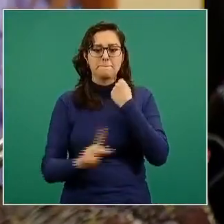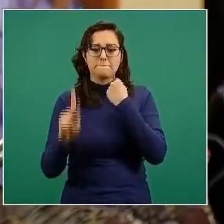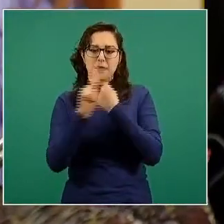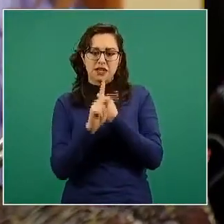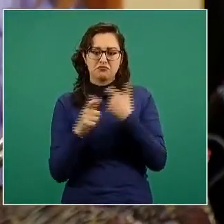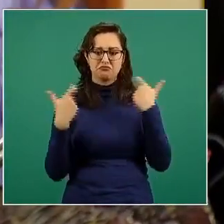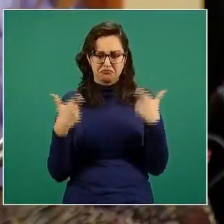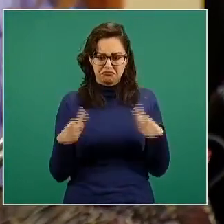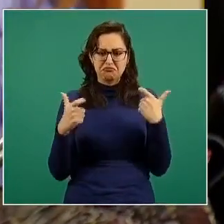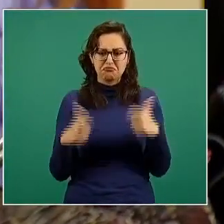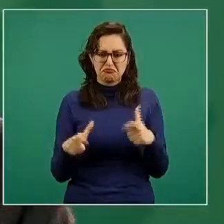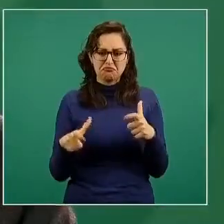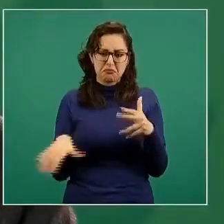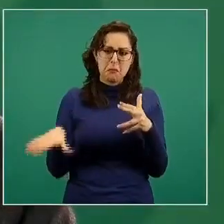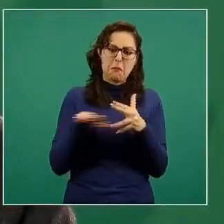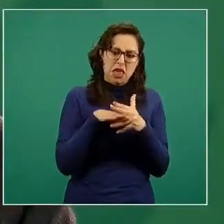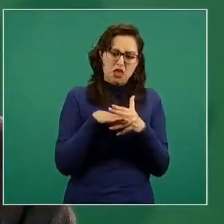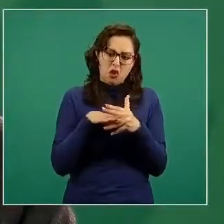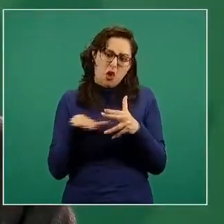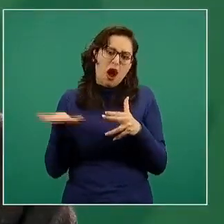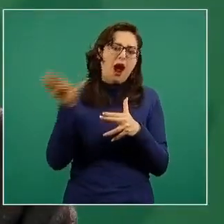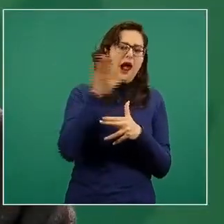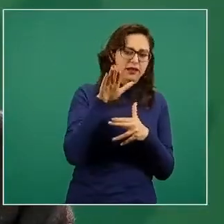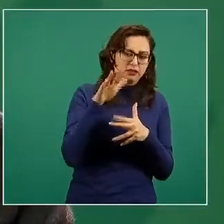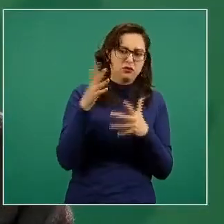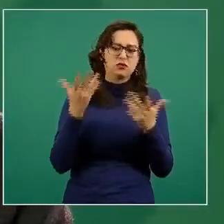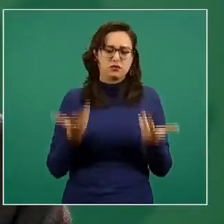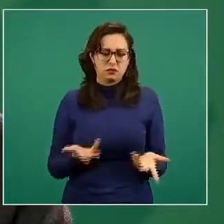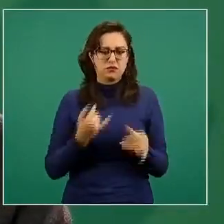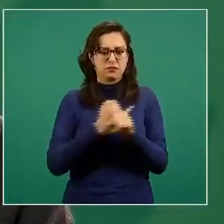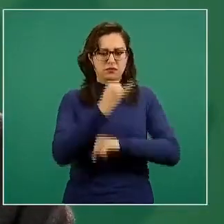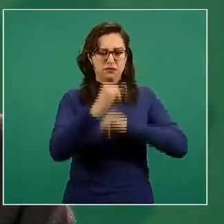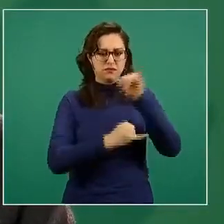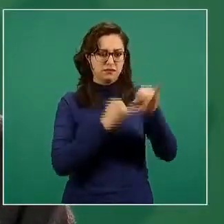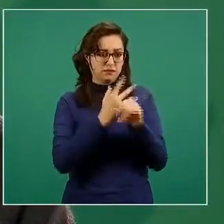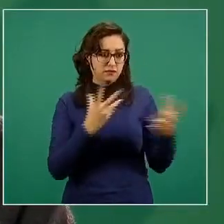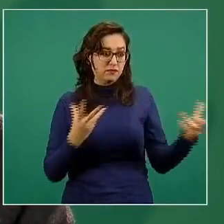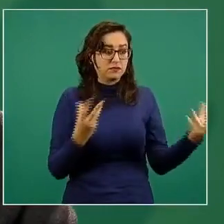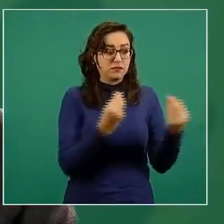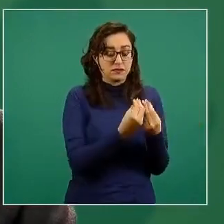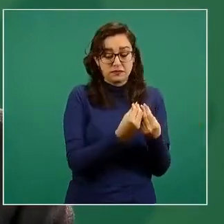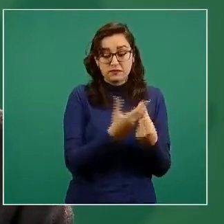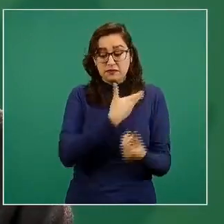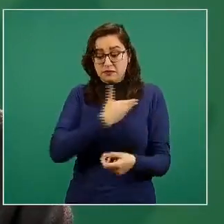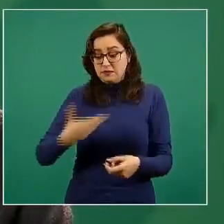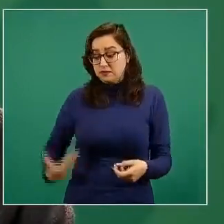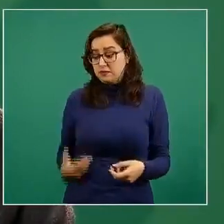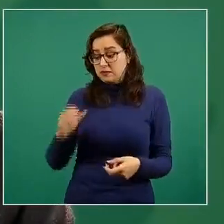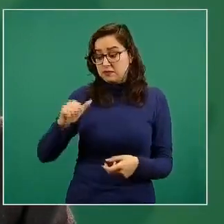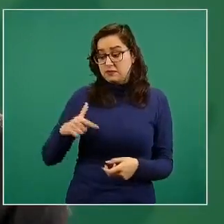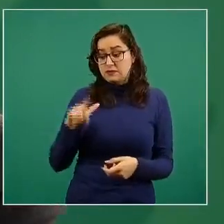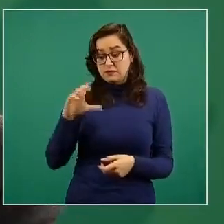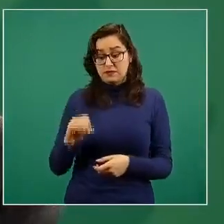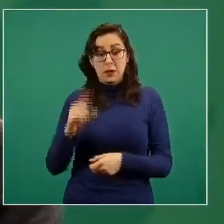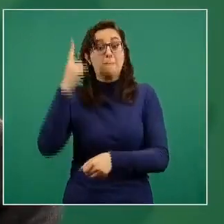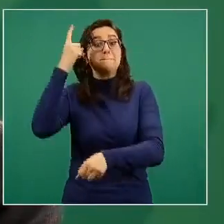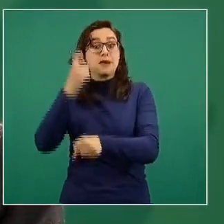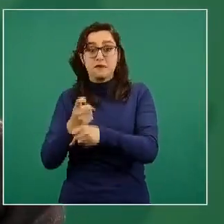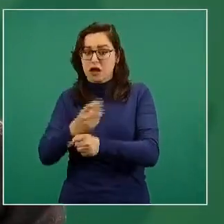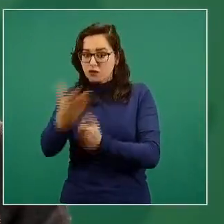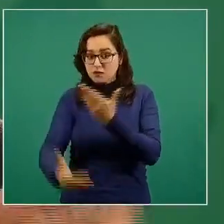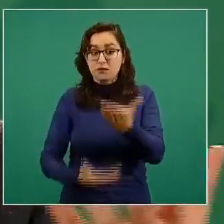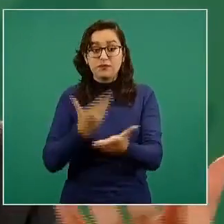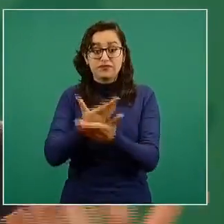organismos internacionales. Y él fue, diría, no solo el primero, sino el único que explícitamente dijo: necesitamos